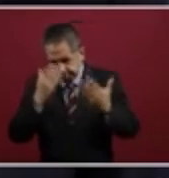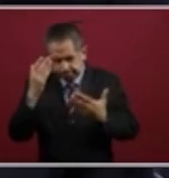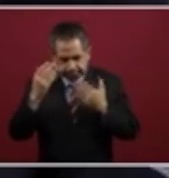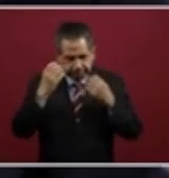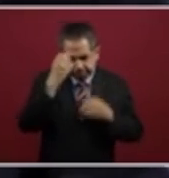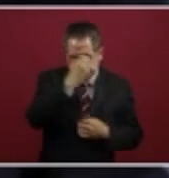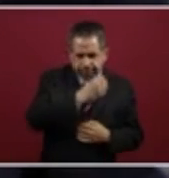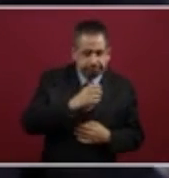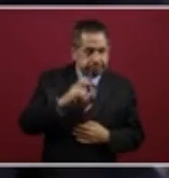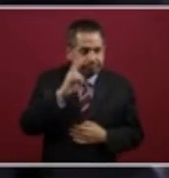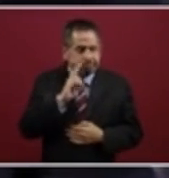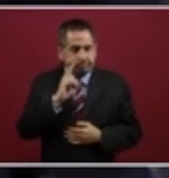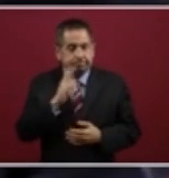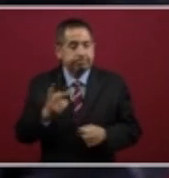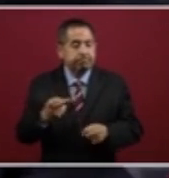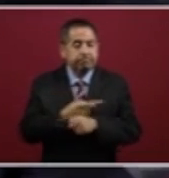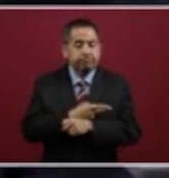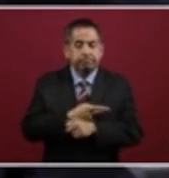el resultado